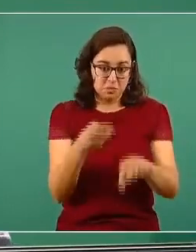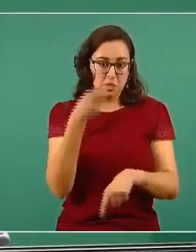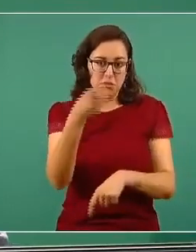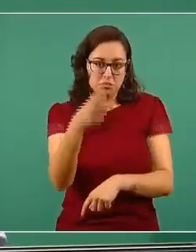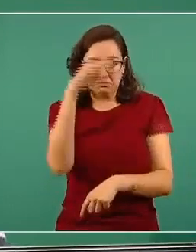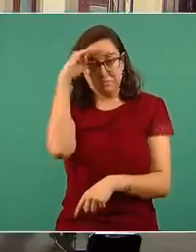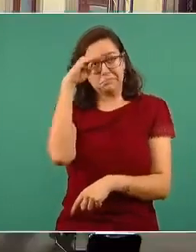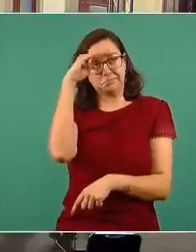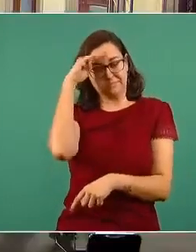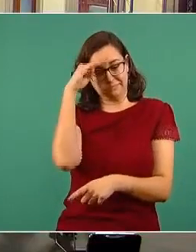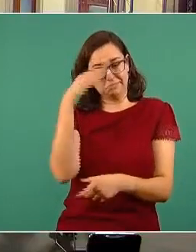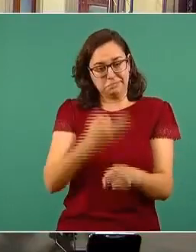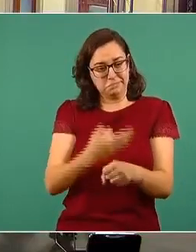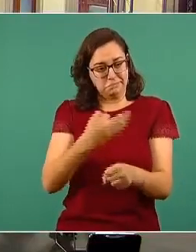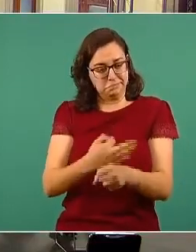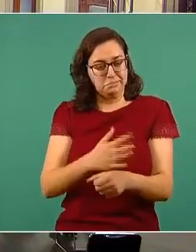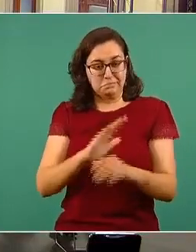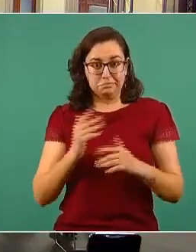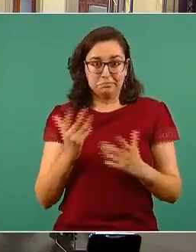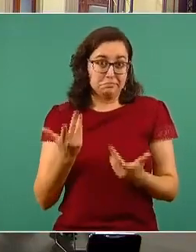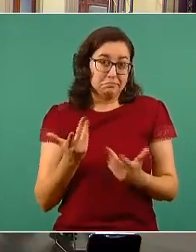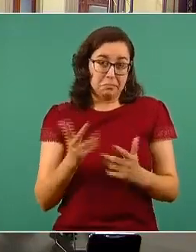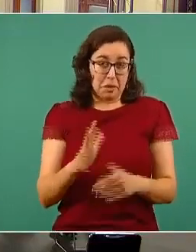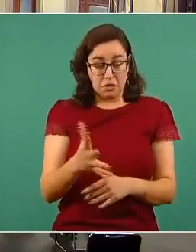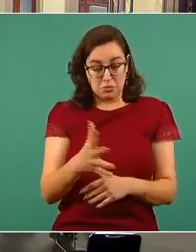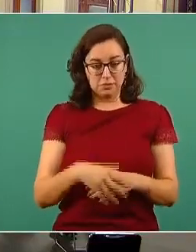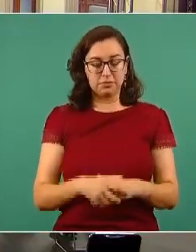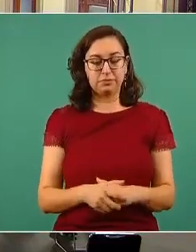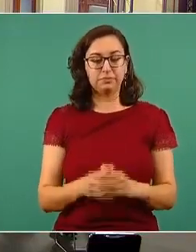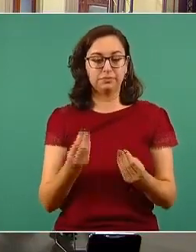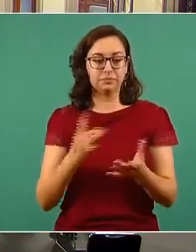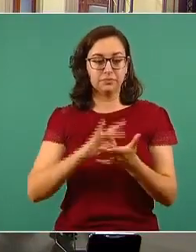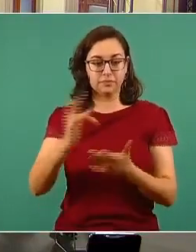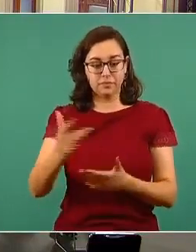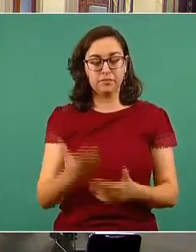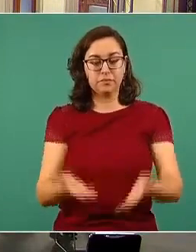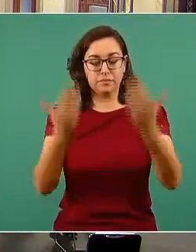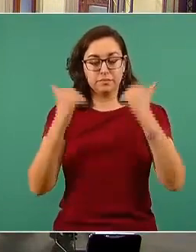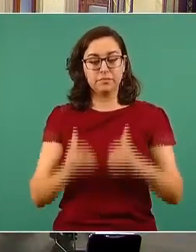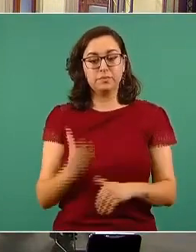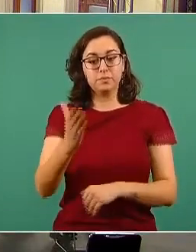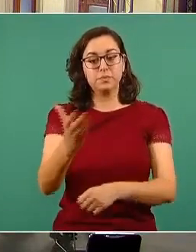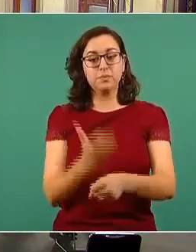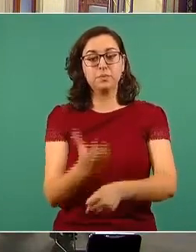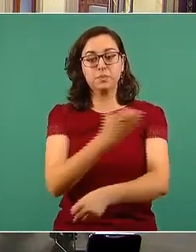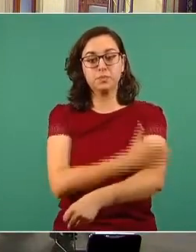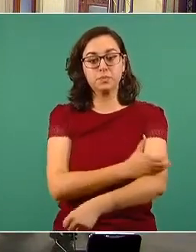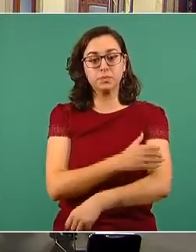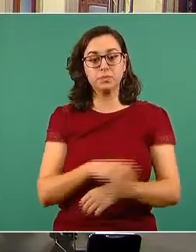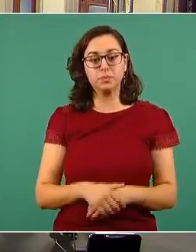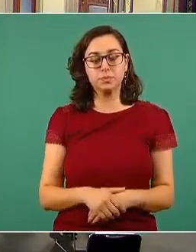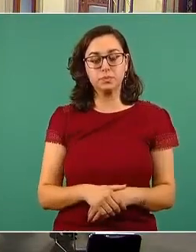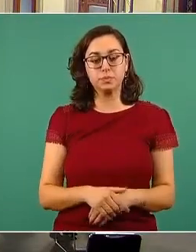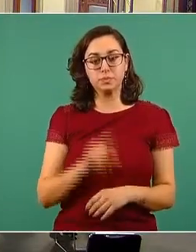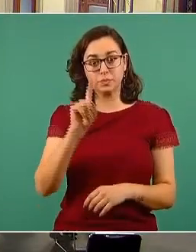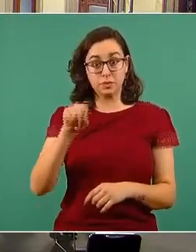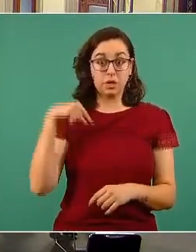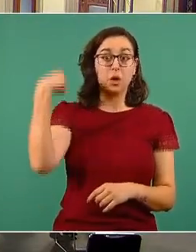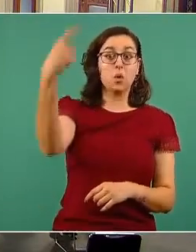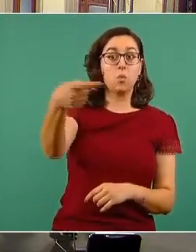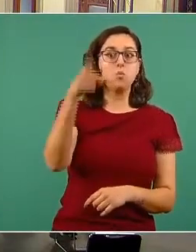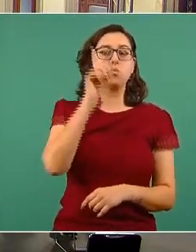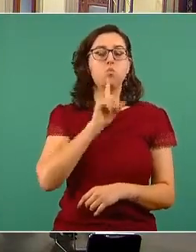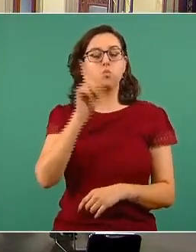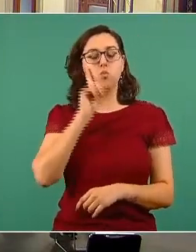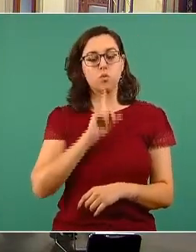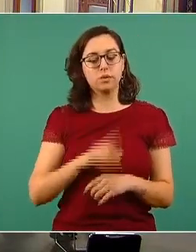ahorita tenemos, ¿no? Muchas gracias. Por favor. Vamos al compañero y allá usted, allá atrás, nuestra compañera de